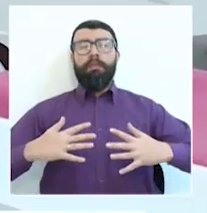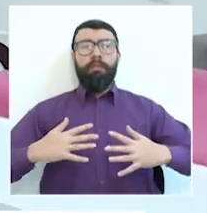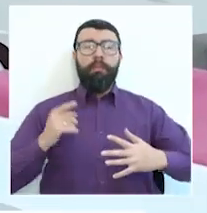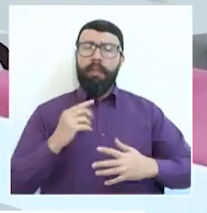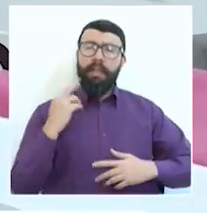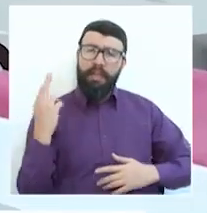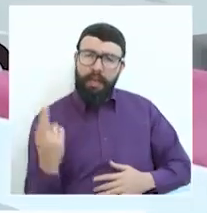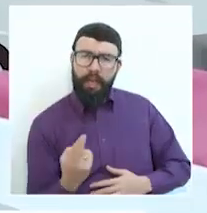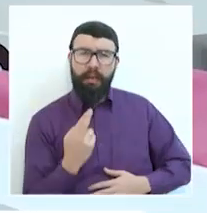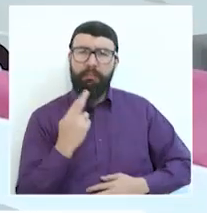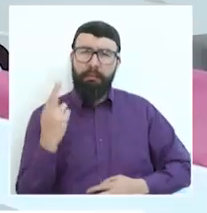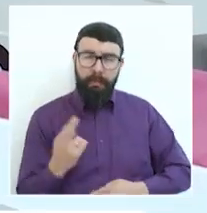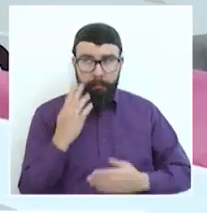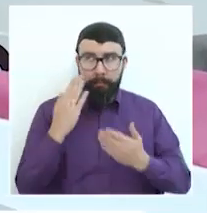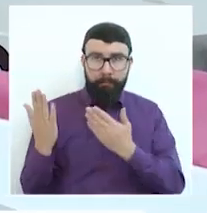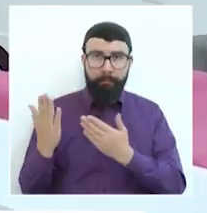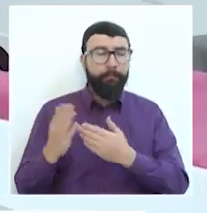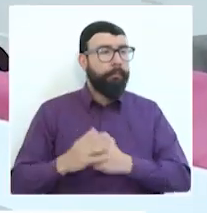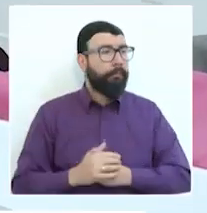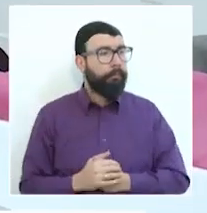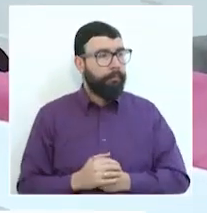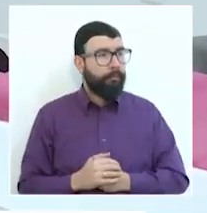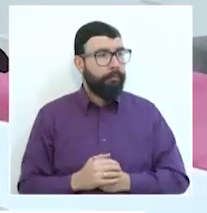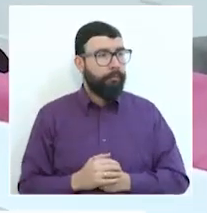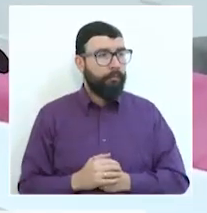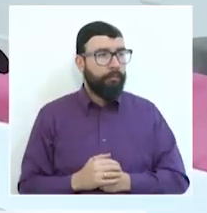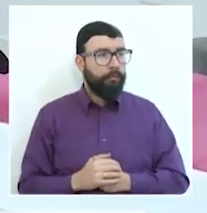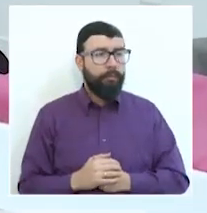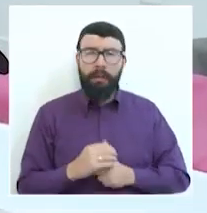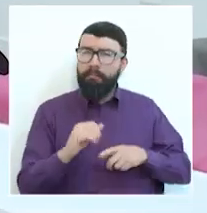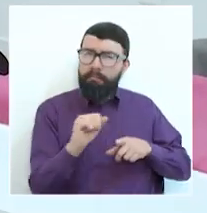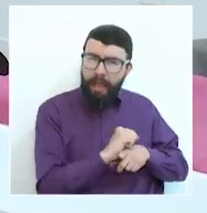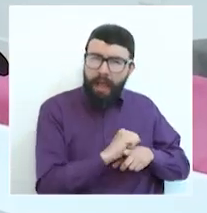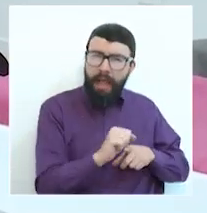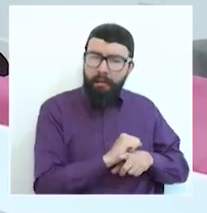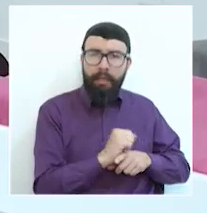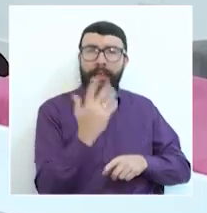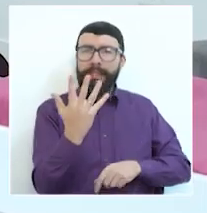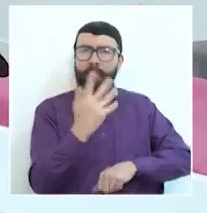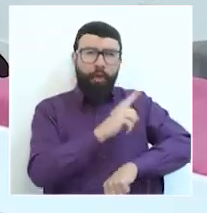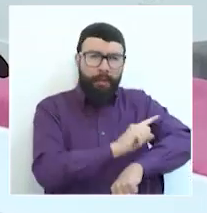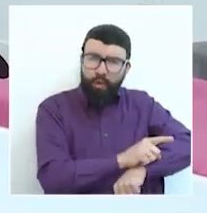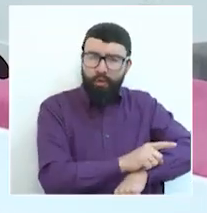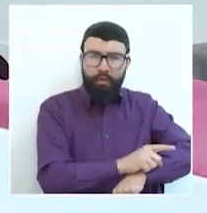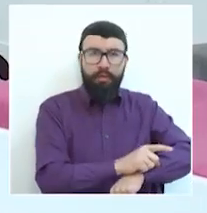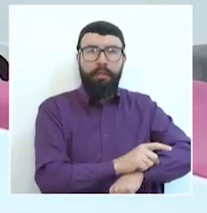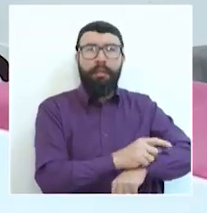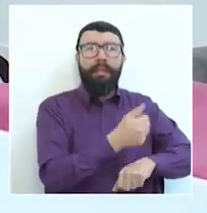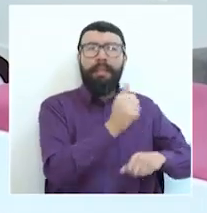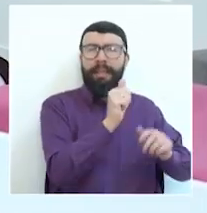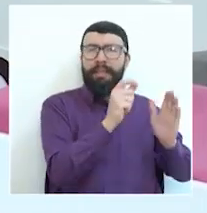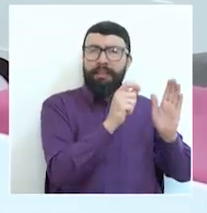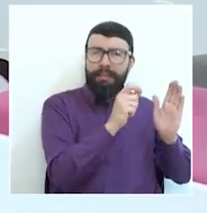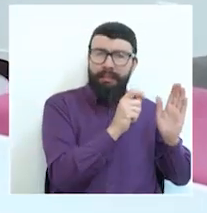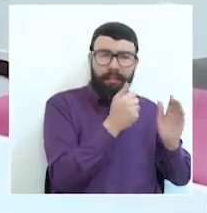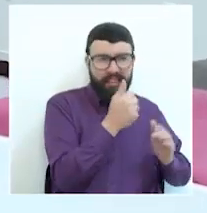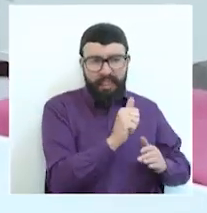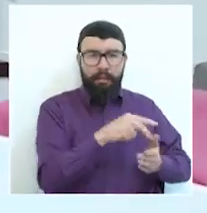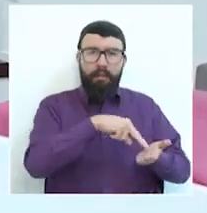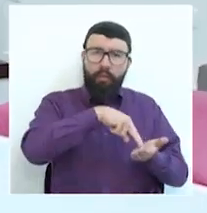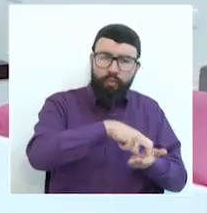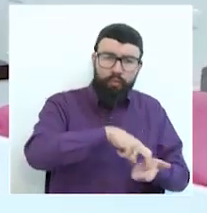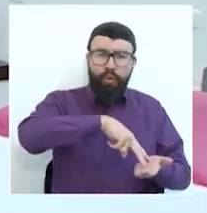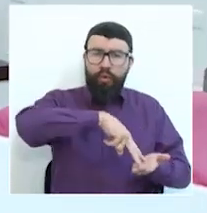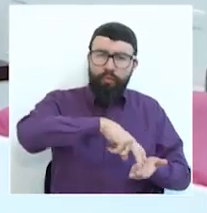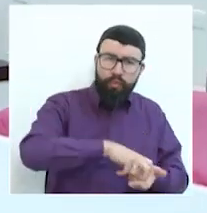este movimiento en series en entrenamientos de 5 minuticos, hacemos 10, descanso unos 20 segundos, vuelvo